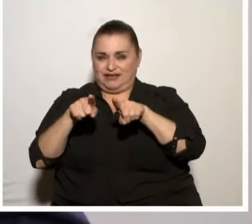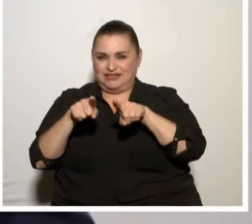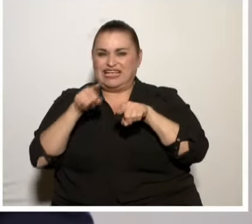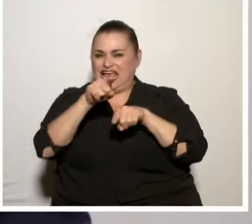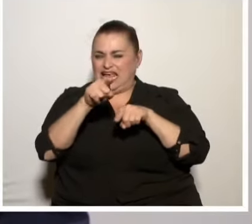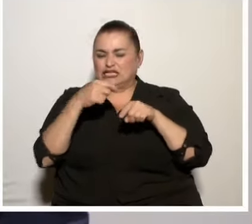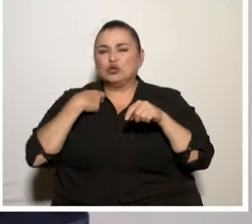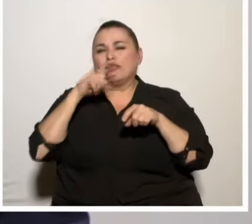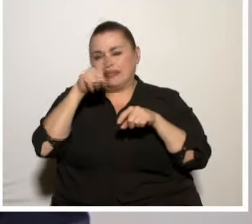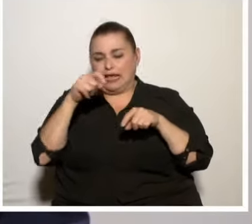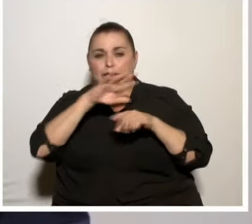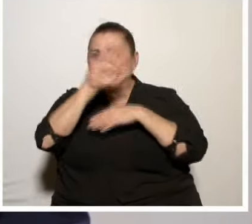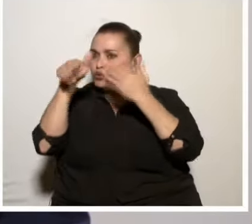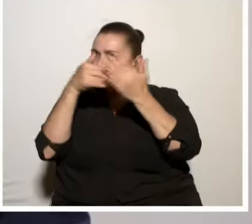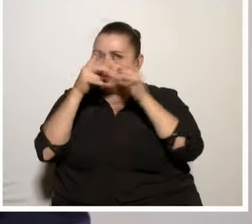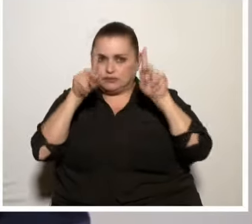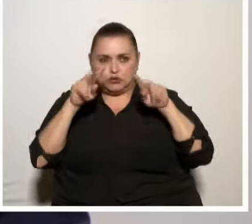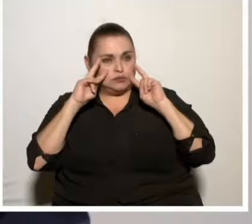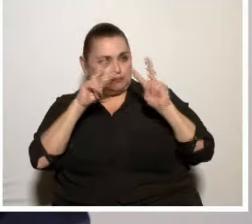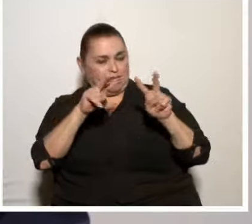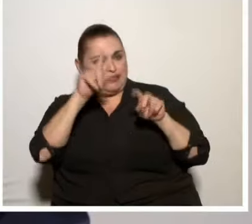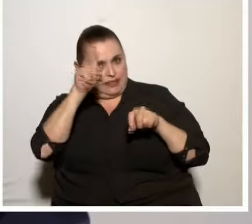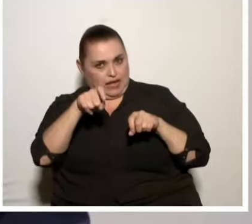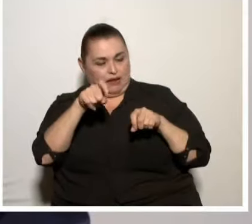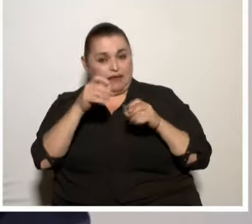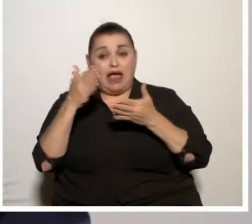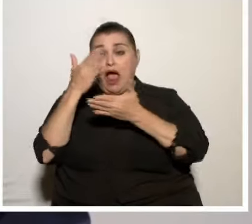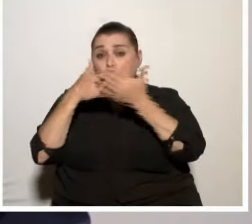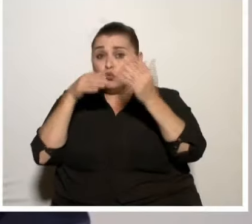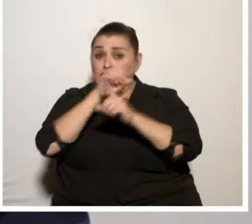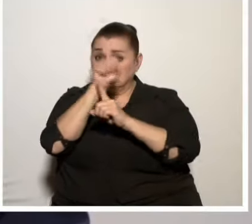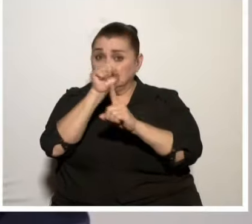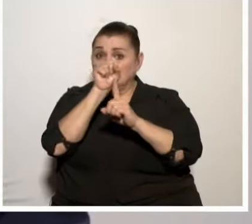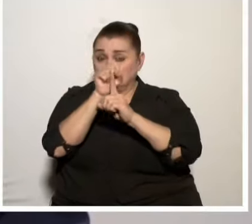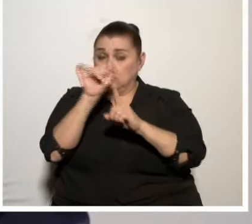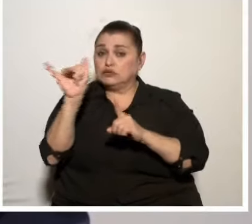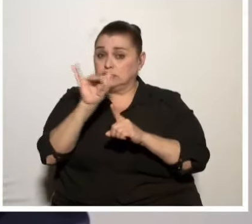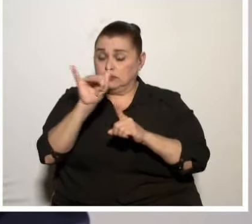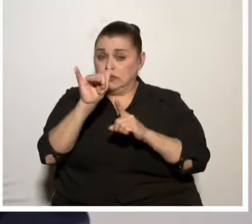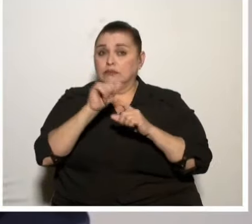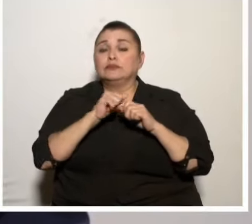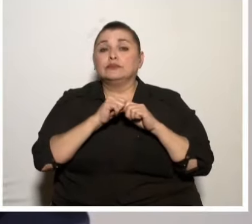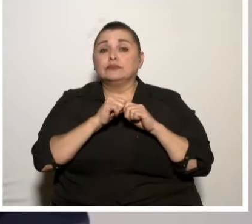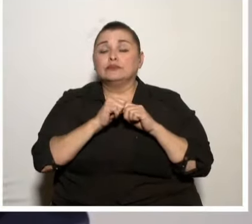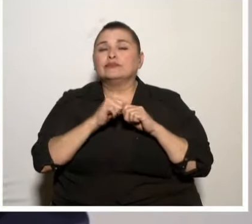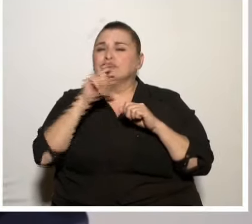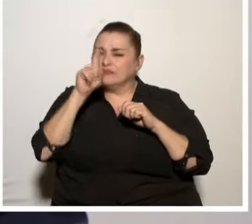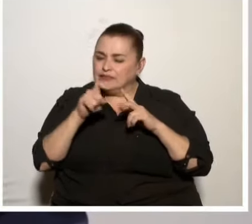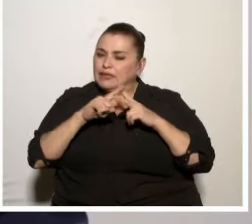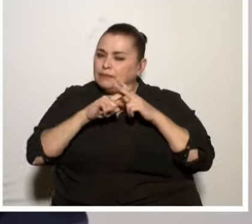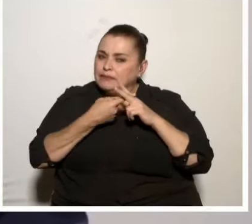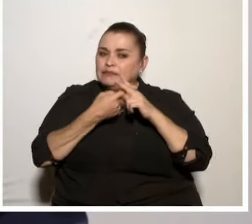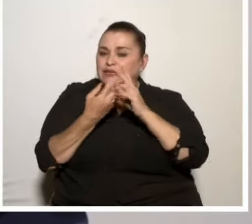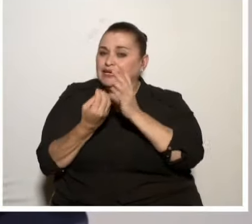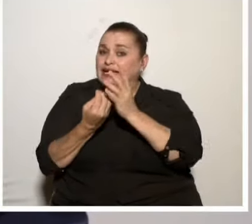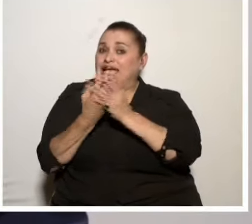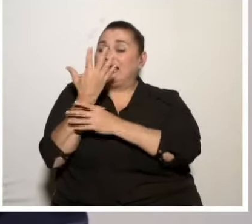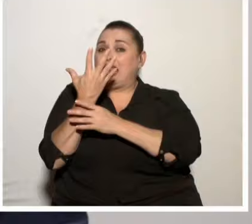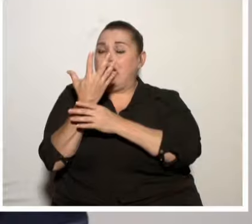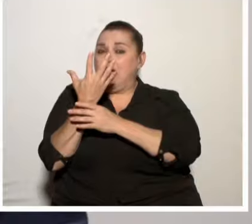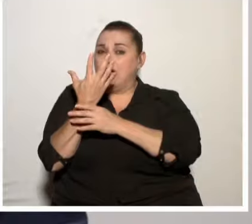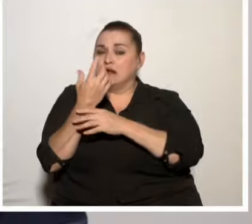de todos. En algunos casos también hay que empezar a crear una nueva